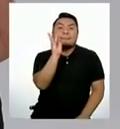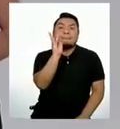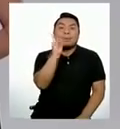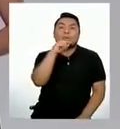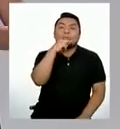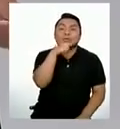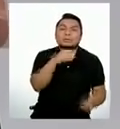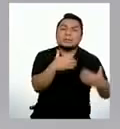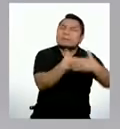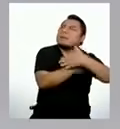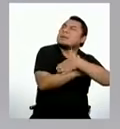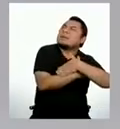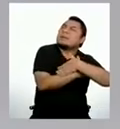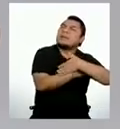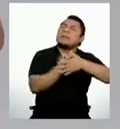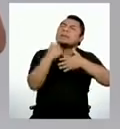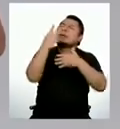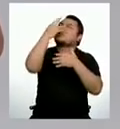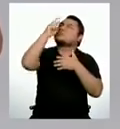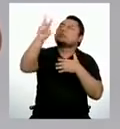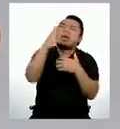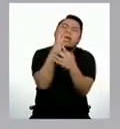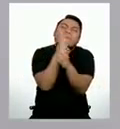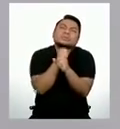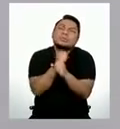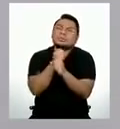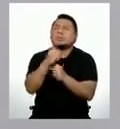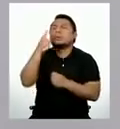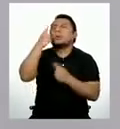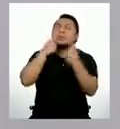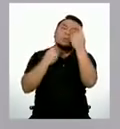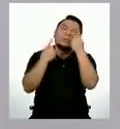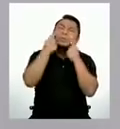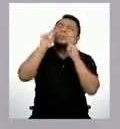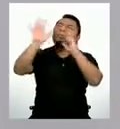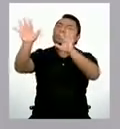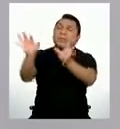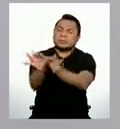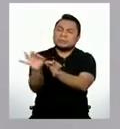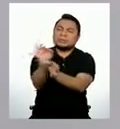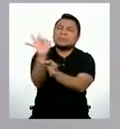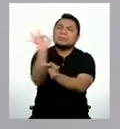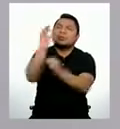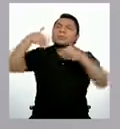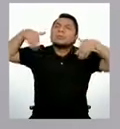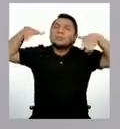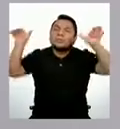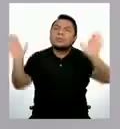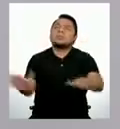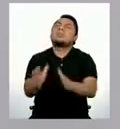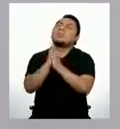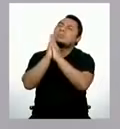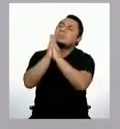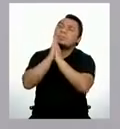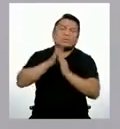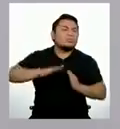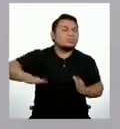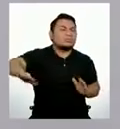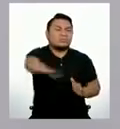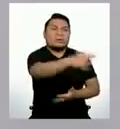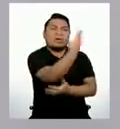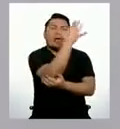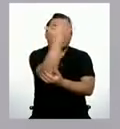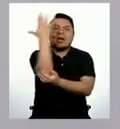suplicante mientras abrazaba a sus hijos. Bondadoso y espíritu guardián en toda la selva y